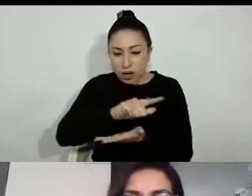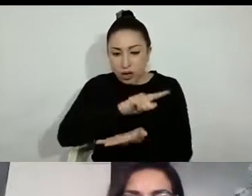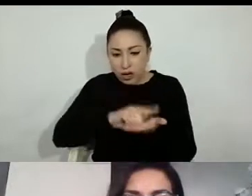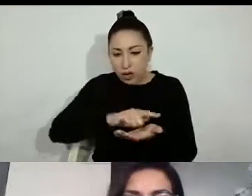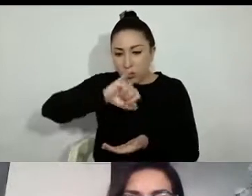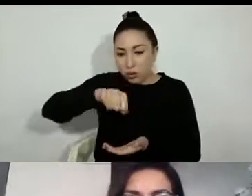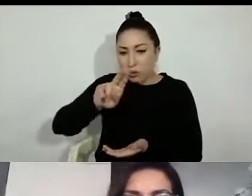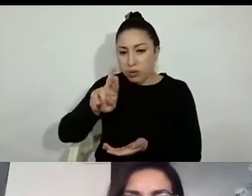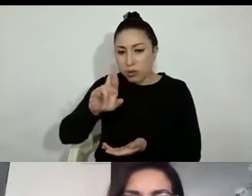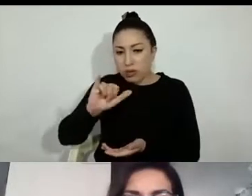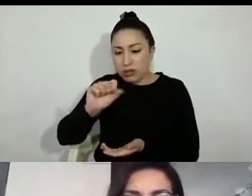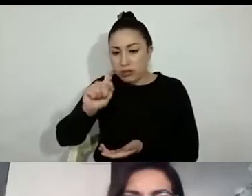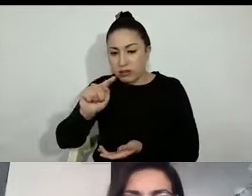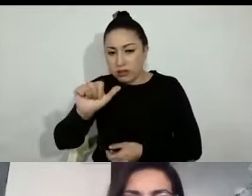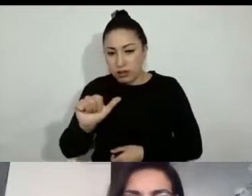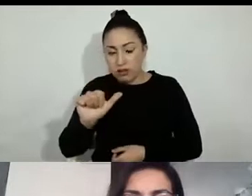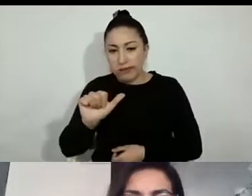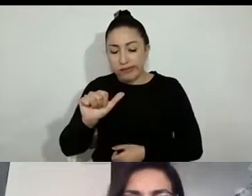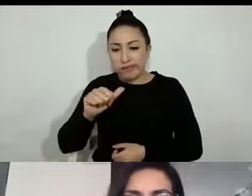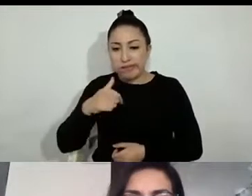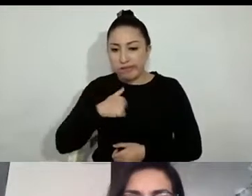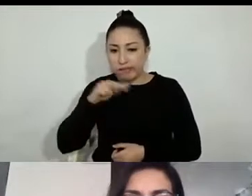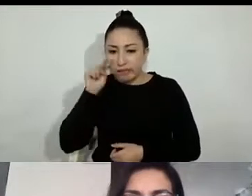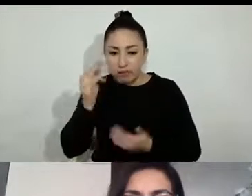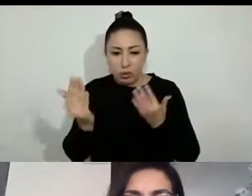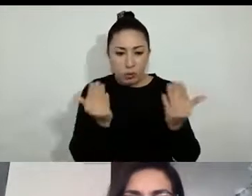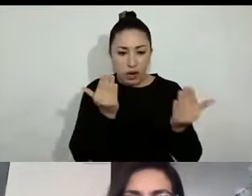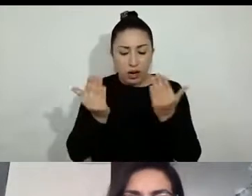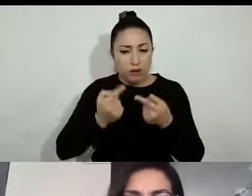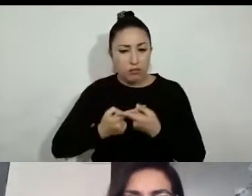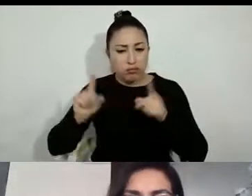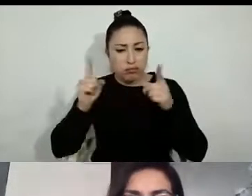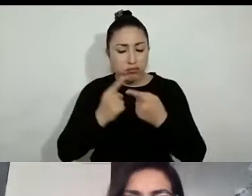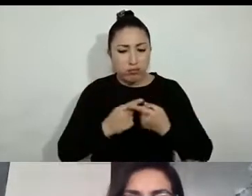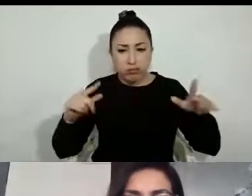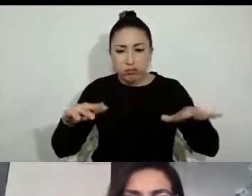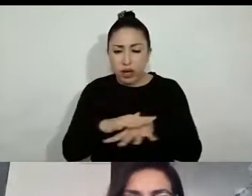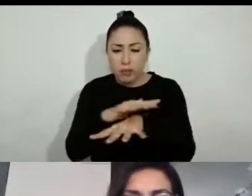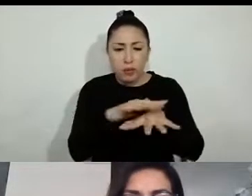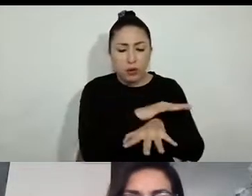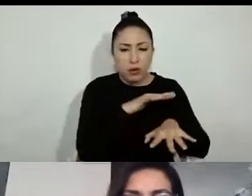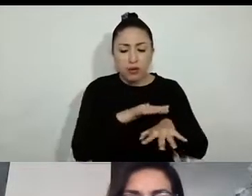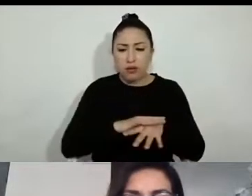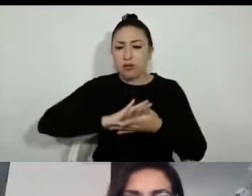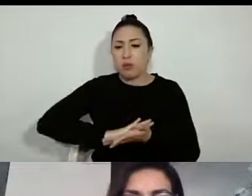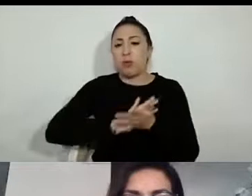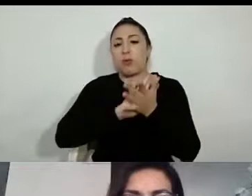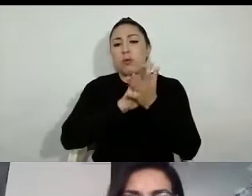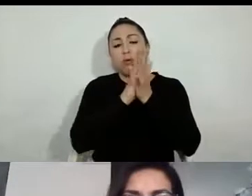y lo que eso ha representado en el cambio de